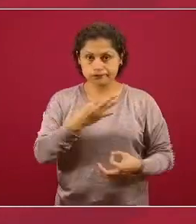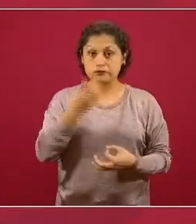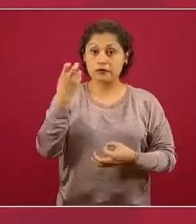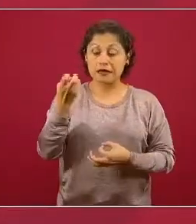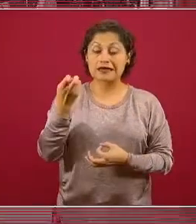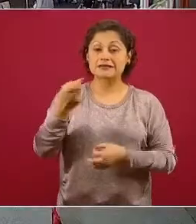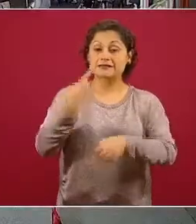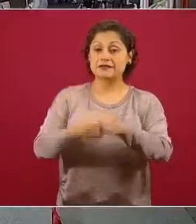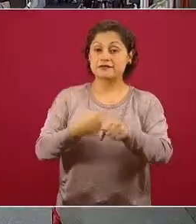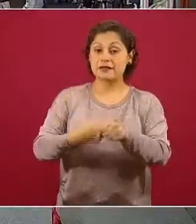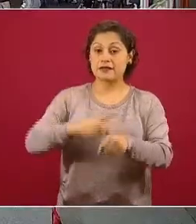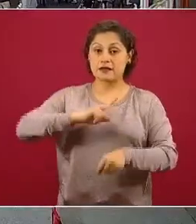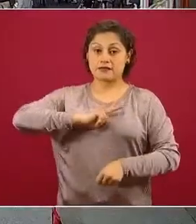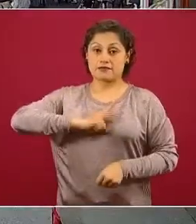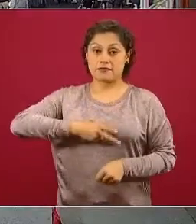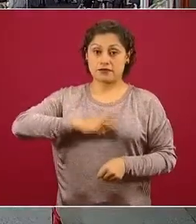virus